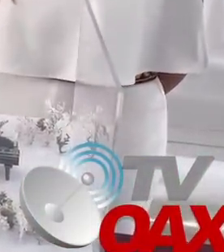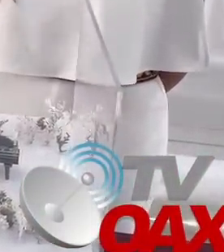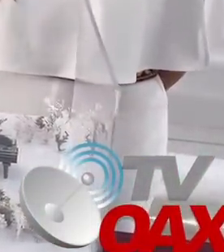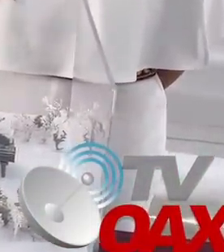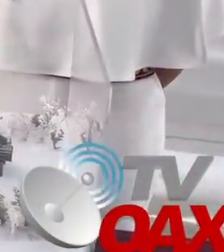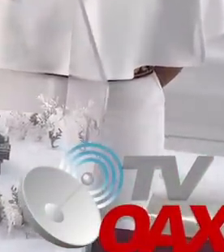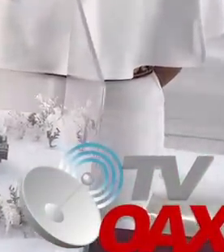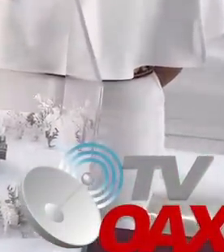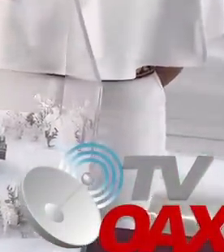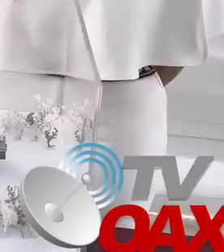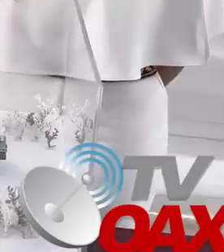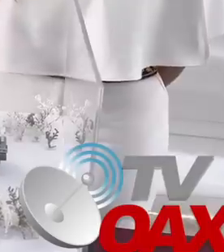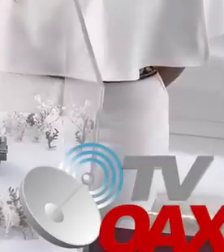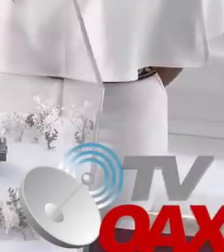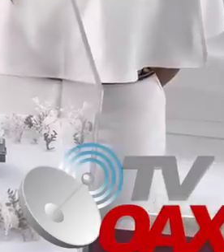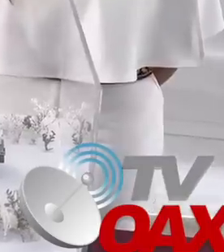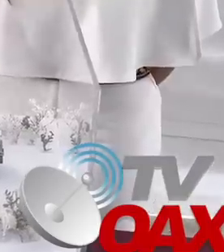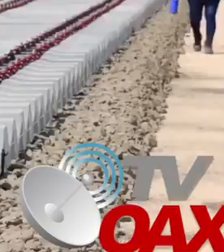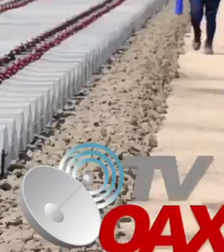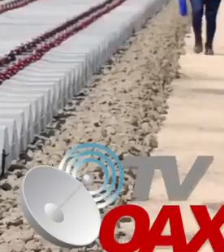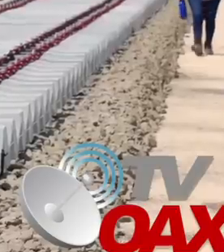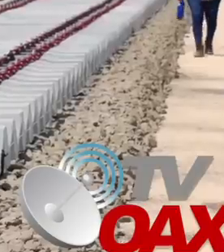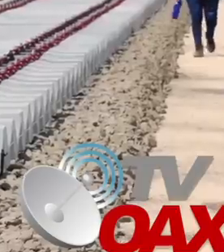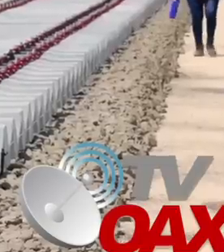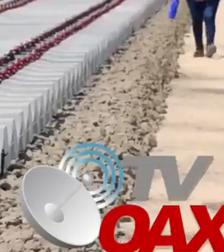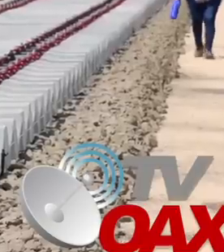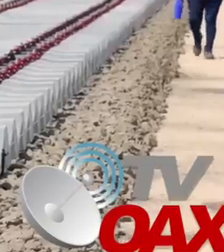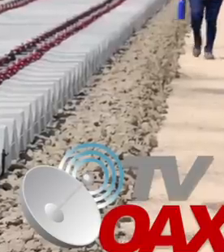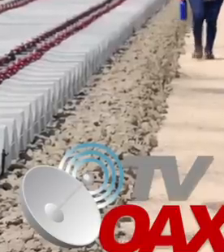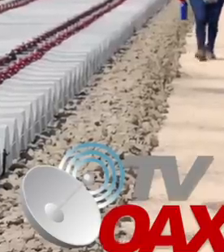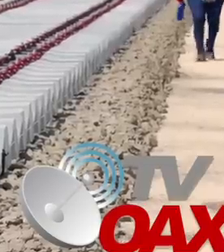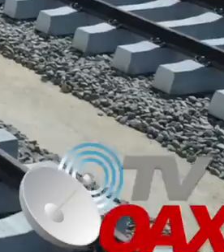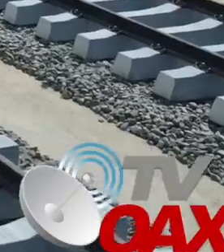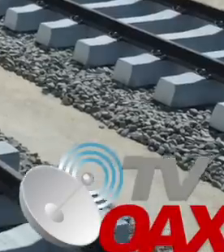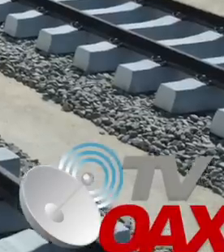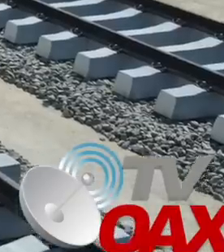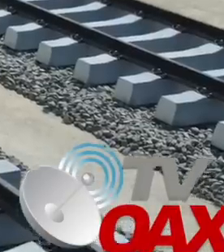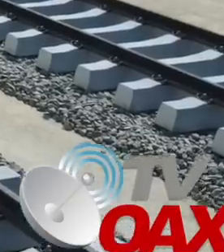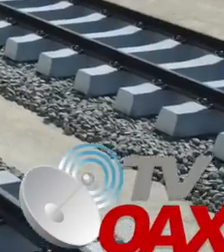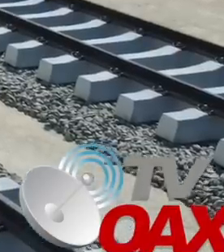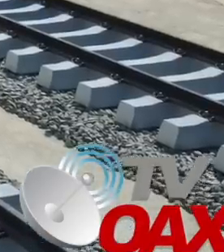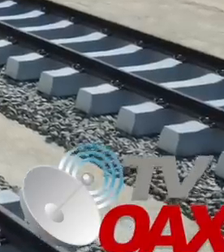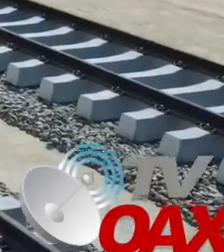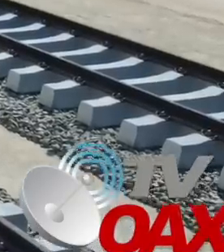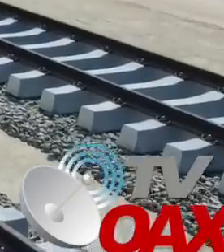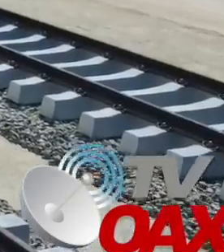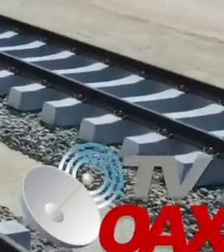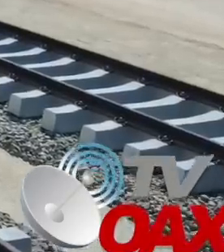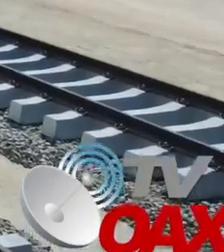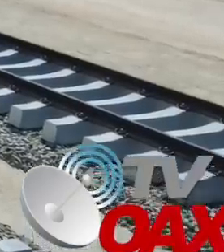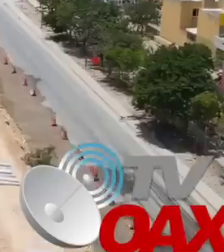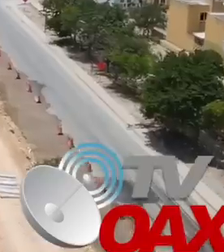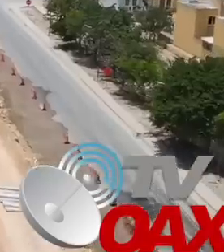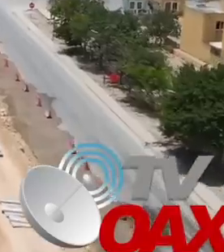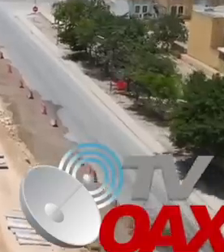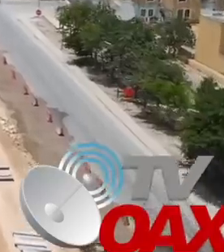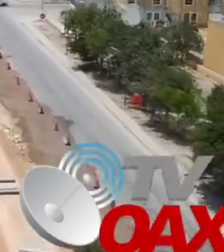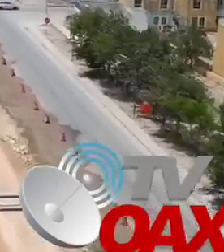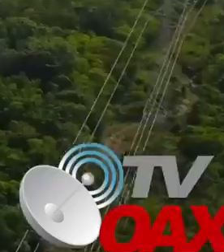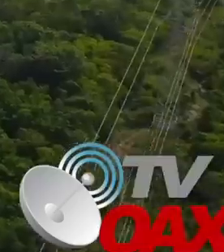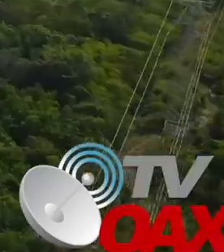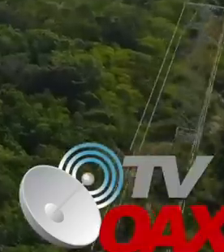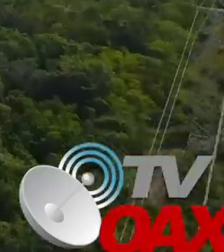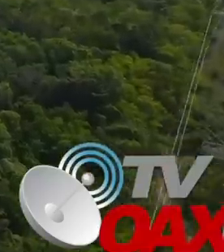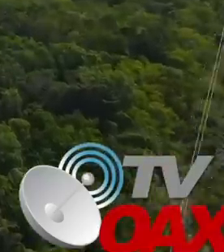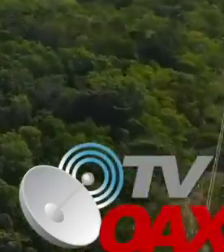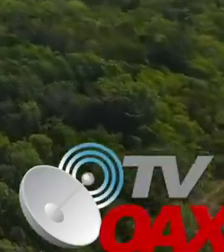se construye en México, el Tren Maya, que conectará 5 estados de la República Mexicana.